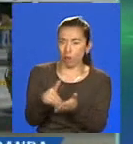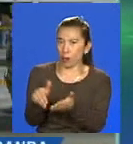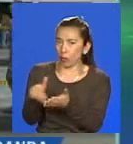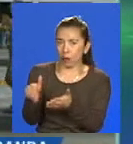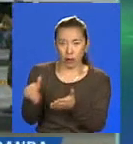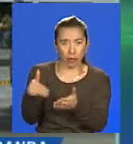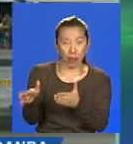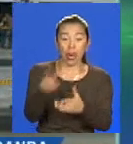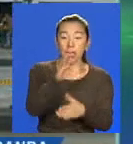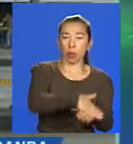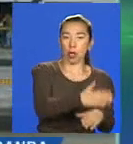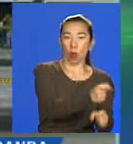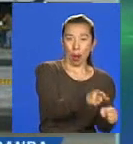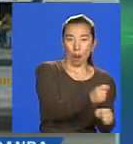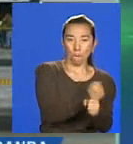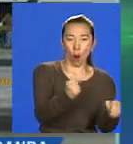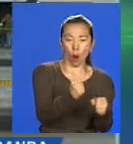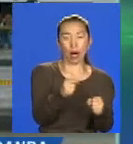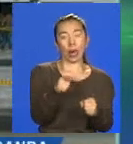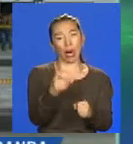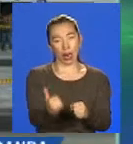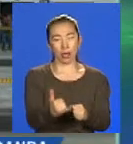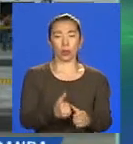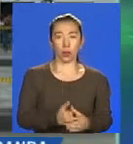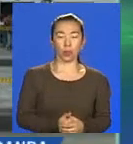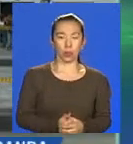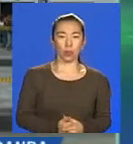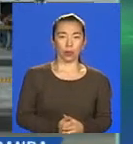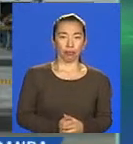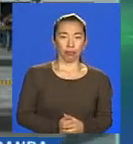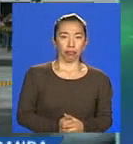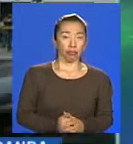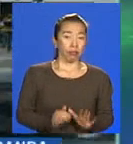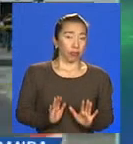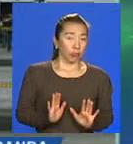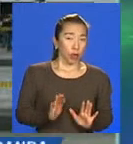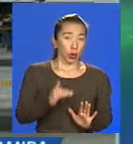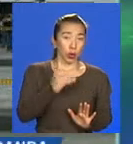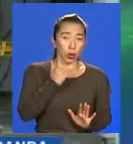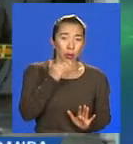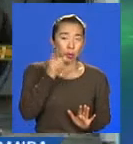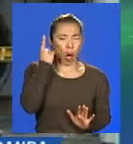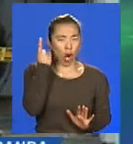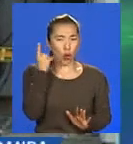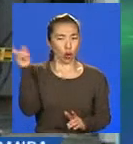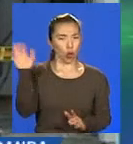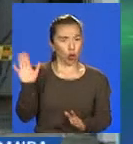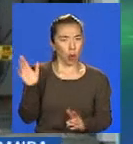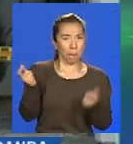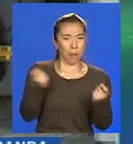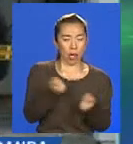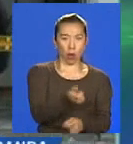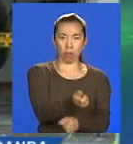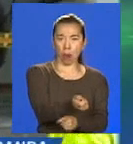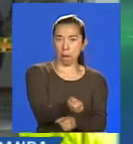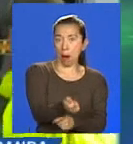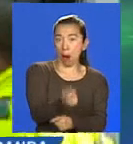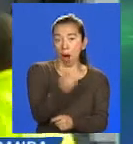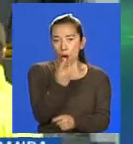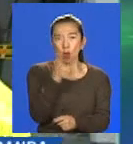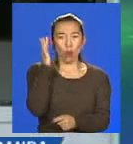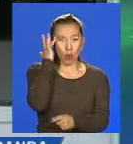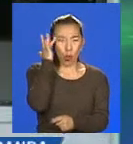hace detonación el artefacto explosivo. Seguramente a través de un medio electrónico es lo más probable. Hoy en día, en este momento, pues